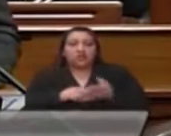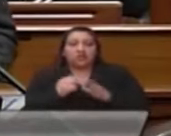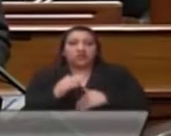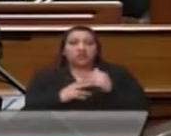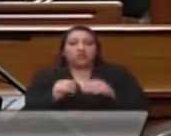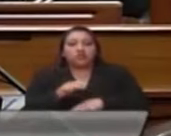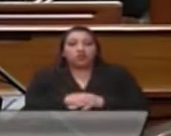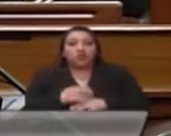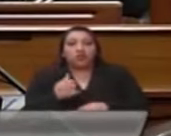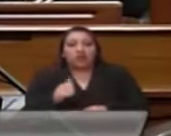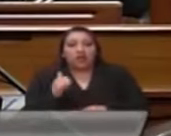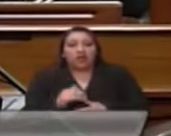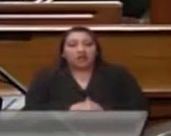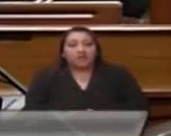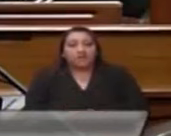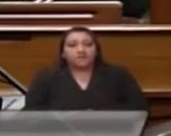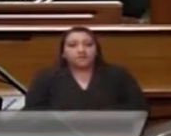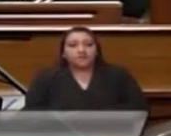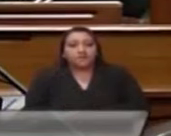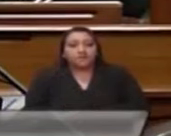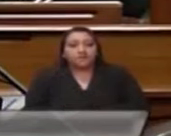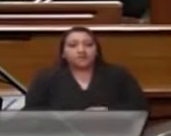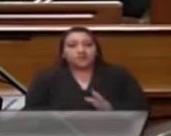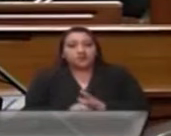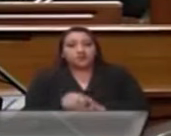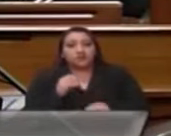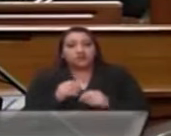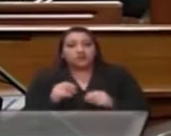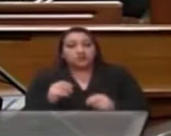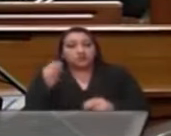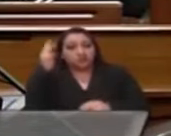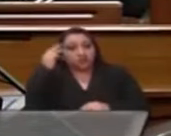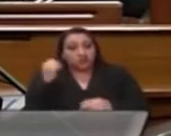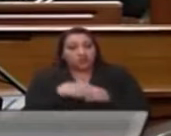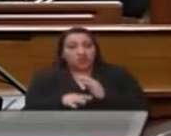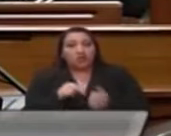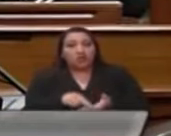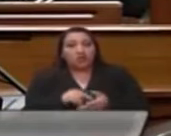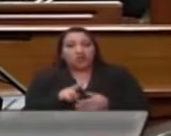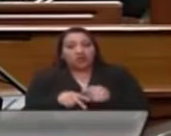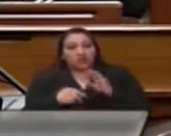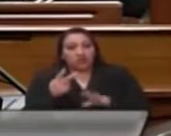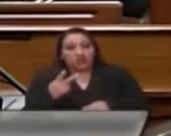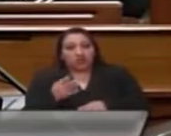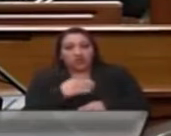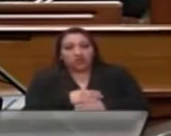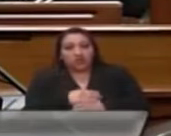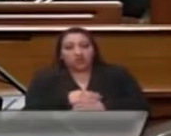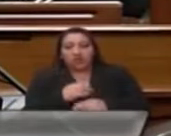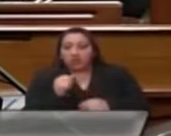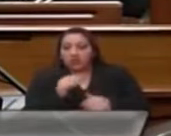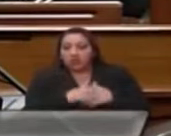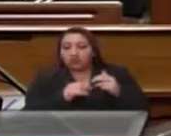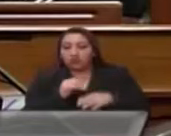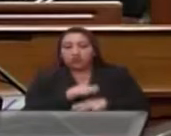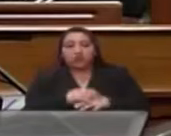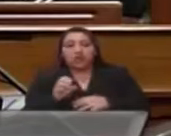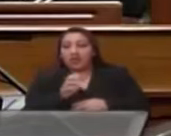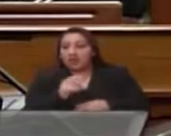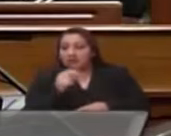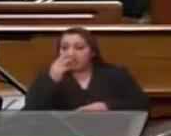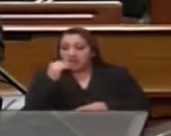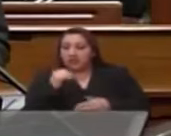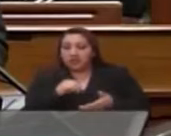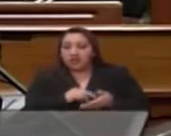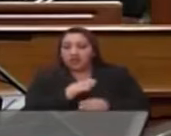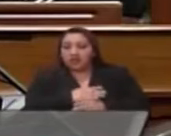se construye sobre la que ya existe. La ley de reforma magisterial de noviembre del 2012 construye sobre la carrera